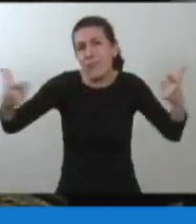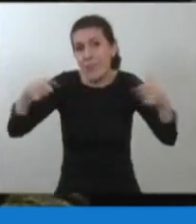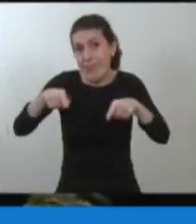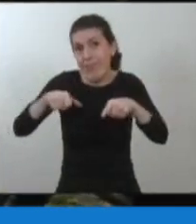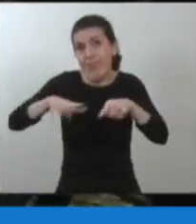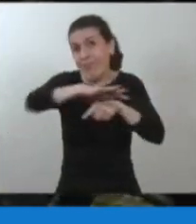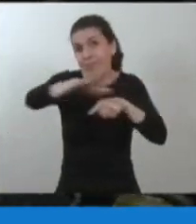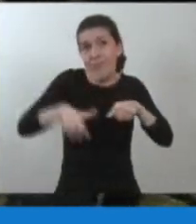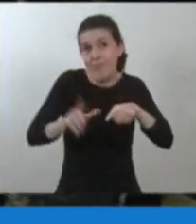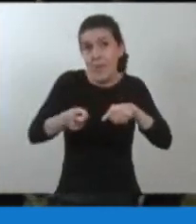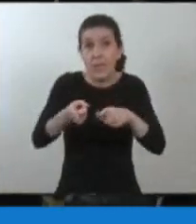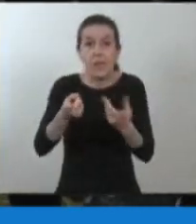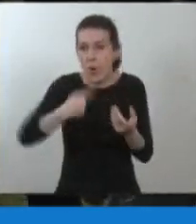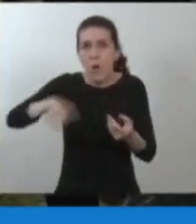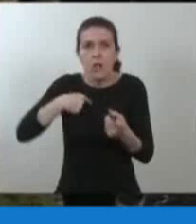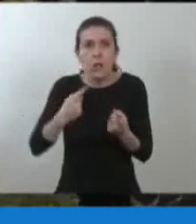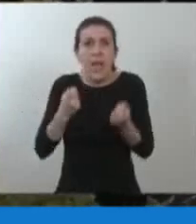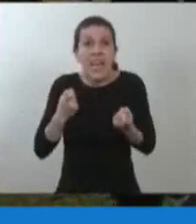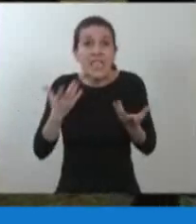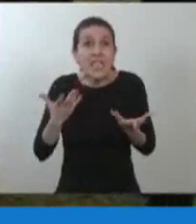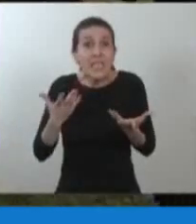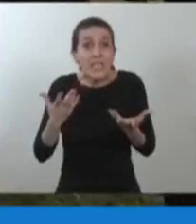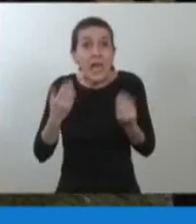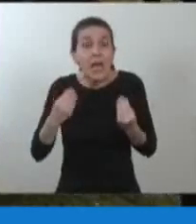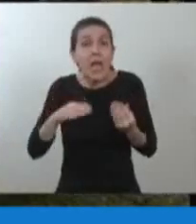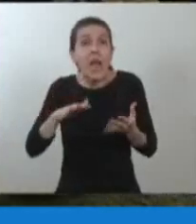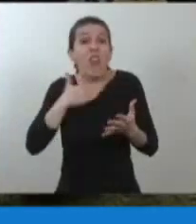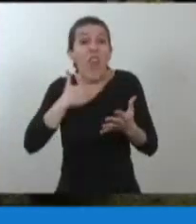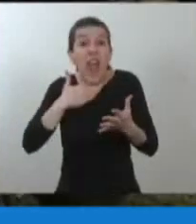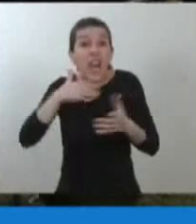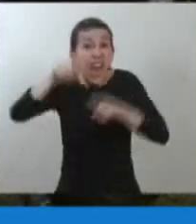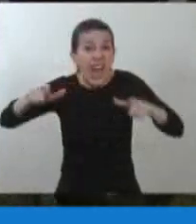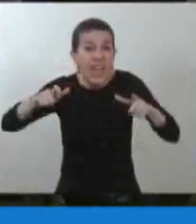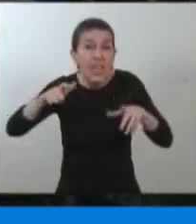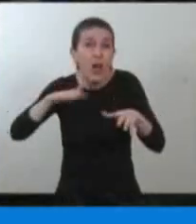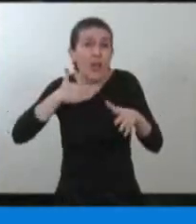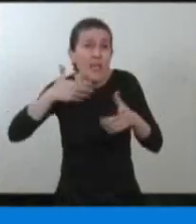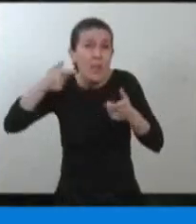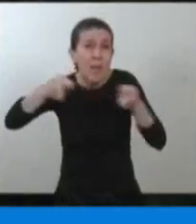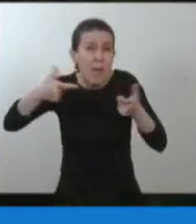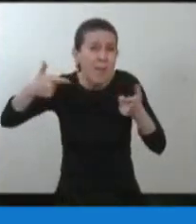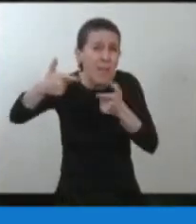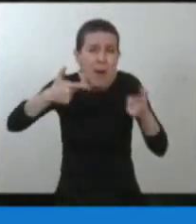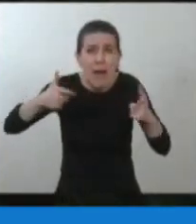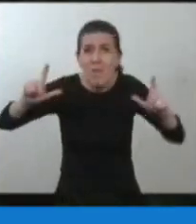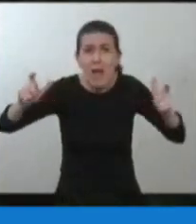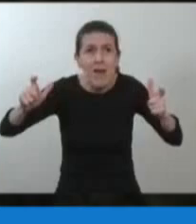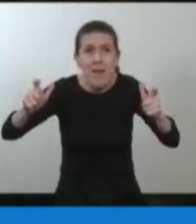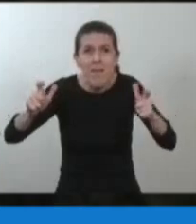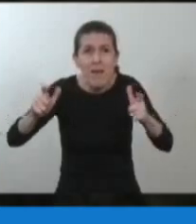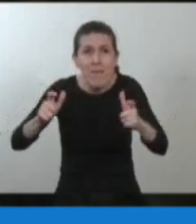y en verdad lo que necesitamos es que es que los delitos s bien decía